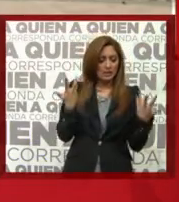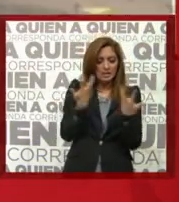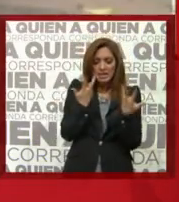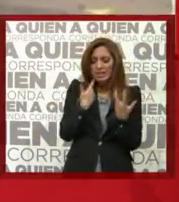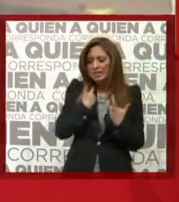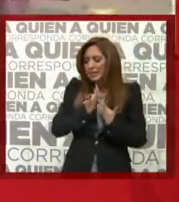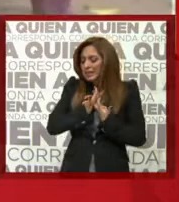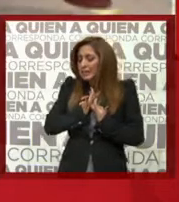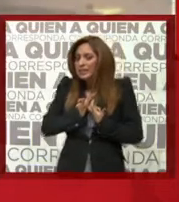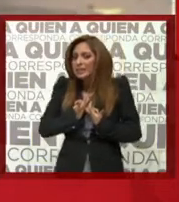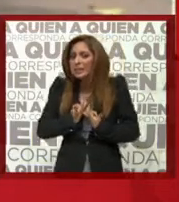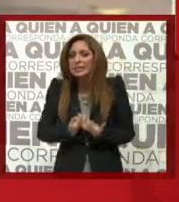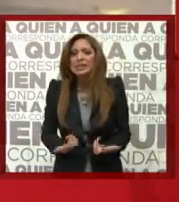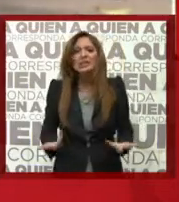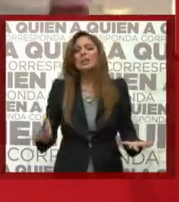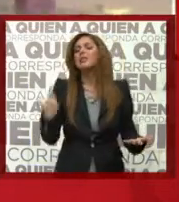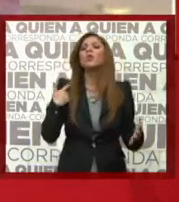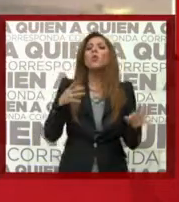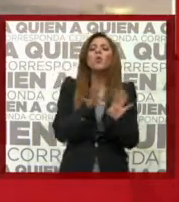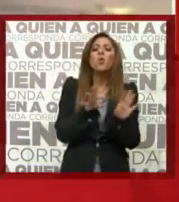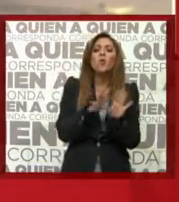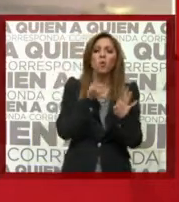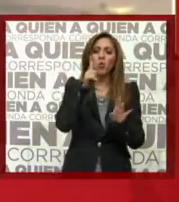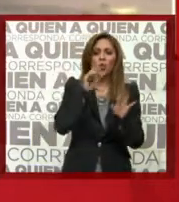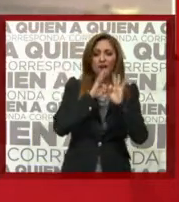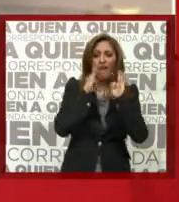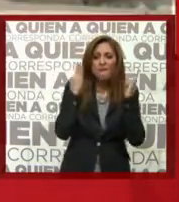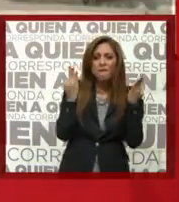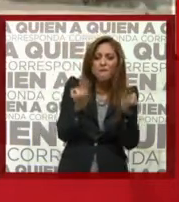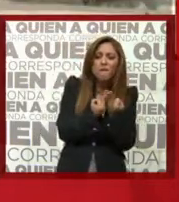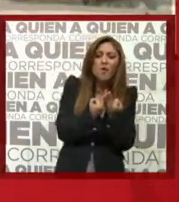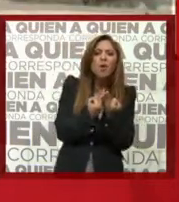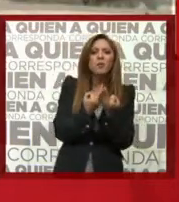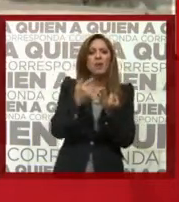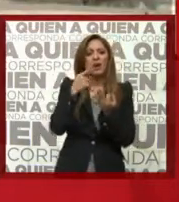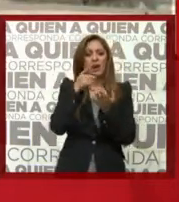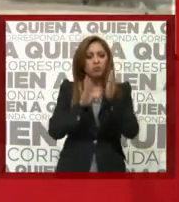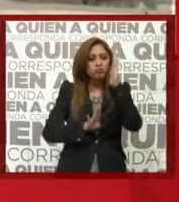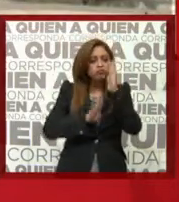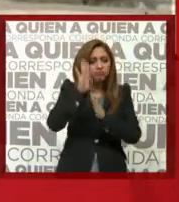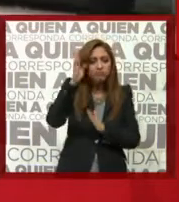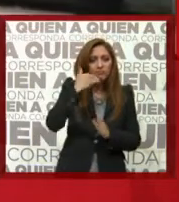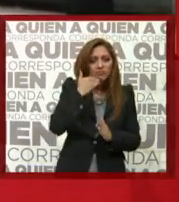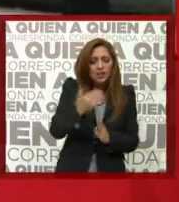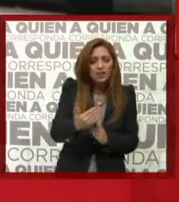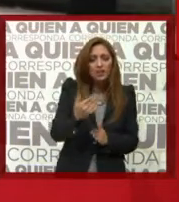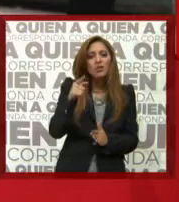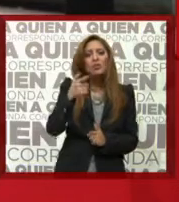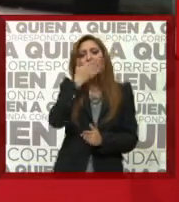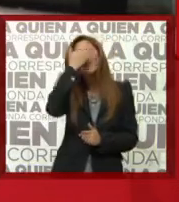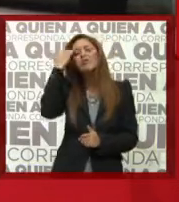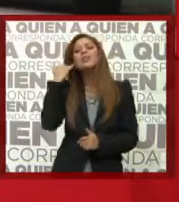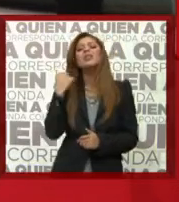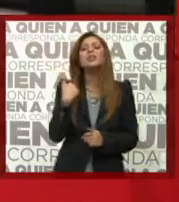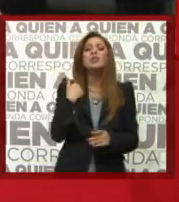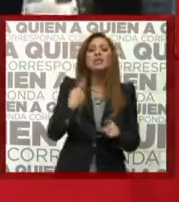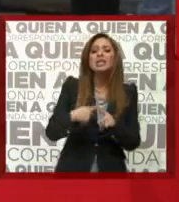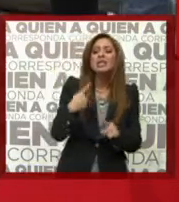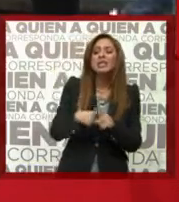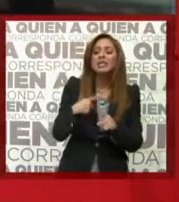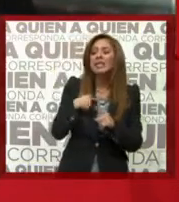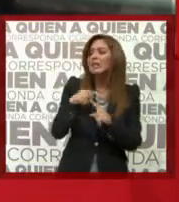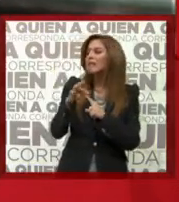sienten angustiadas, no tienen manera de lograr algo y no saben cómo o a quién